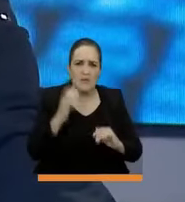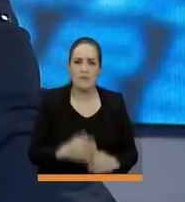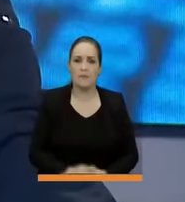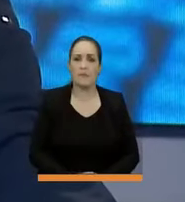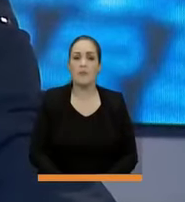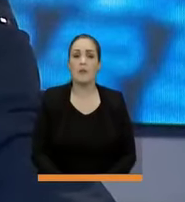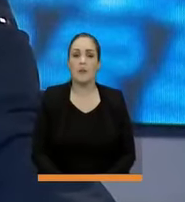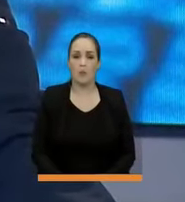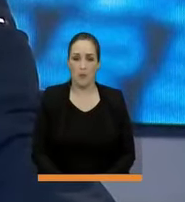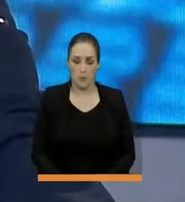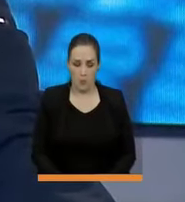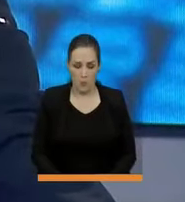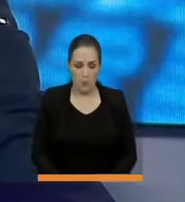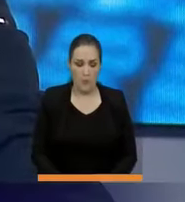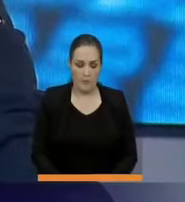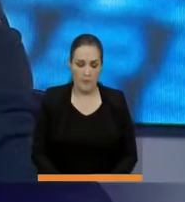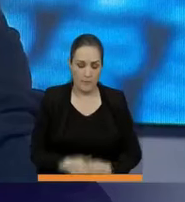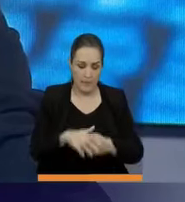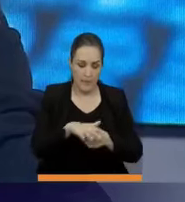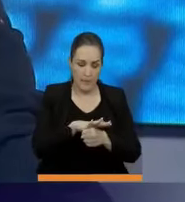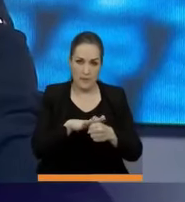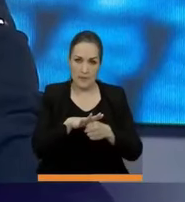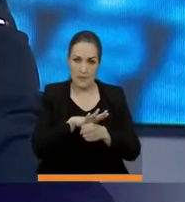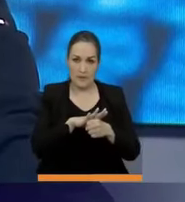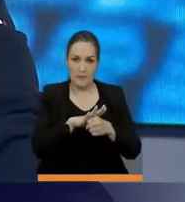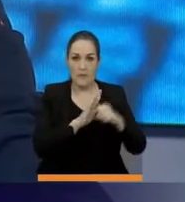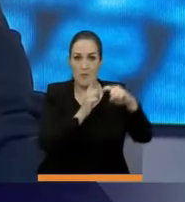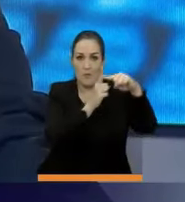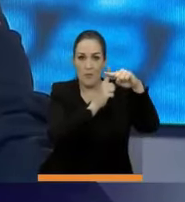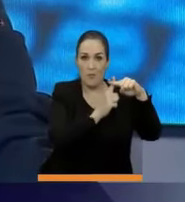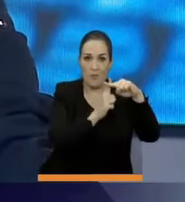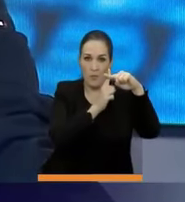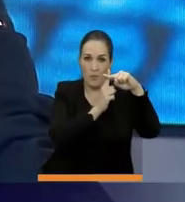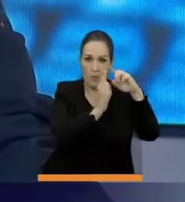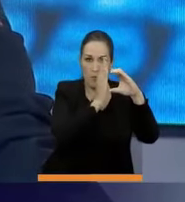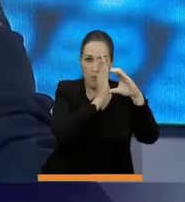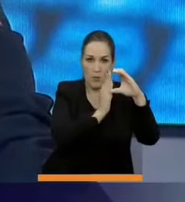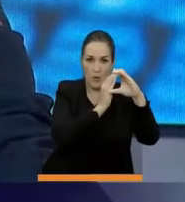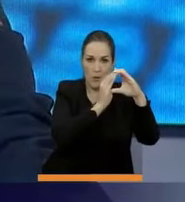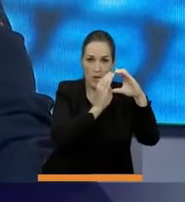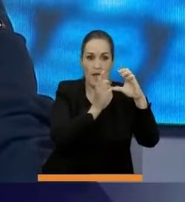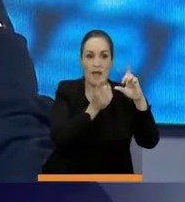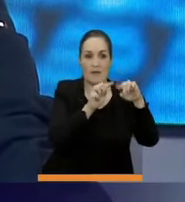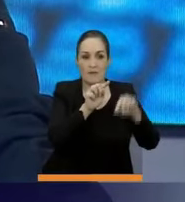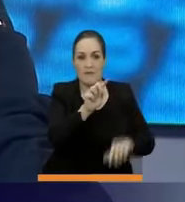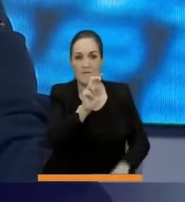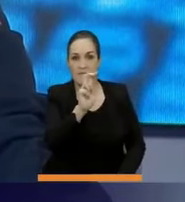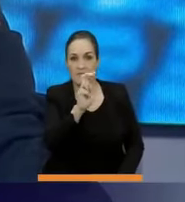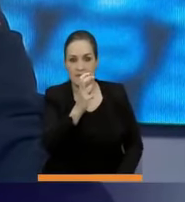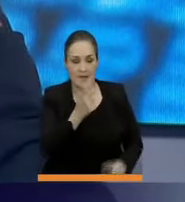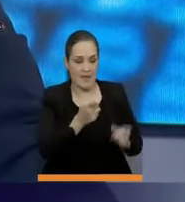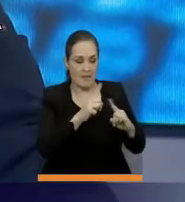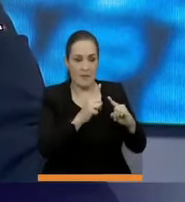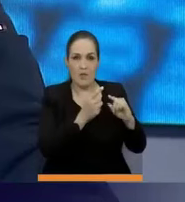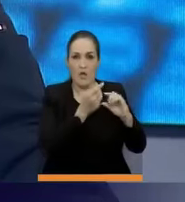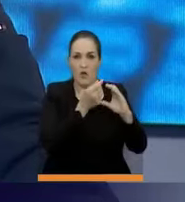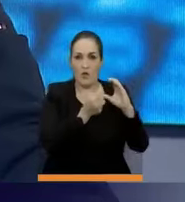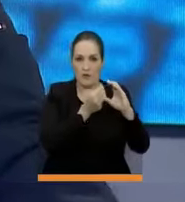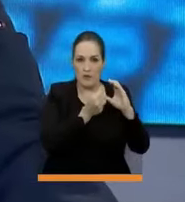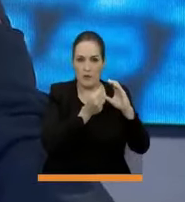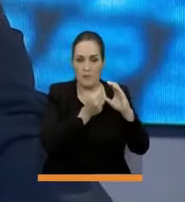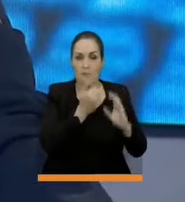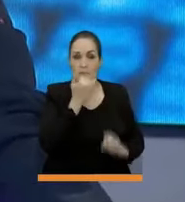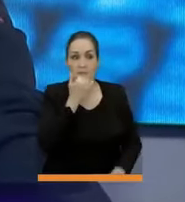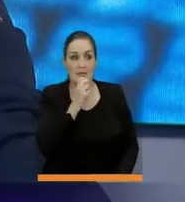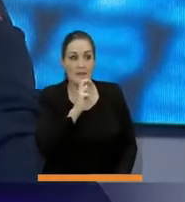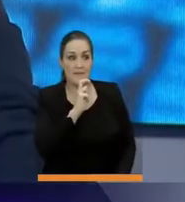se fue, y eso es un caso, una situación que se presenta en la Procuraduría, pero también en la Fiscalía y en las Contralorías. A la Fiscalía le hemos